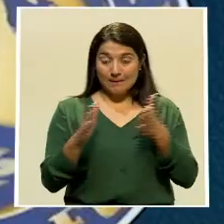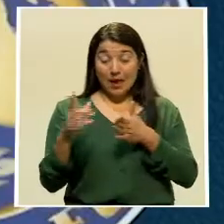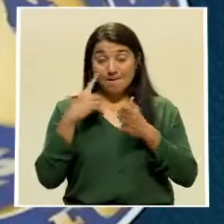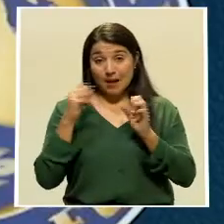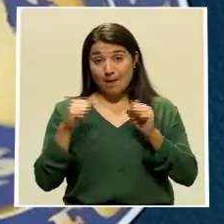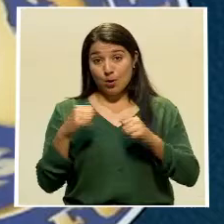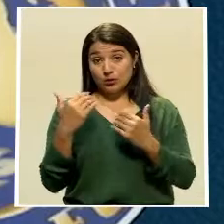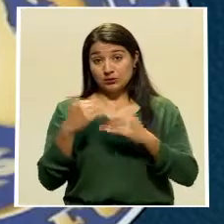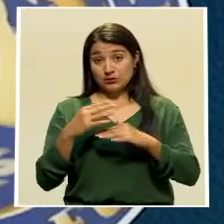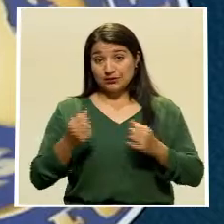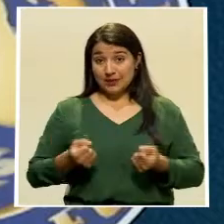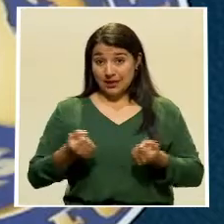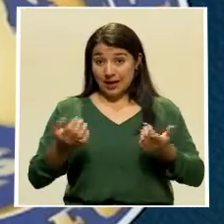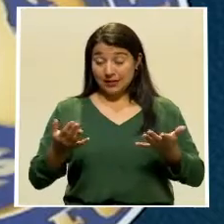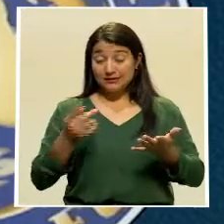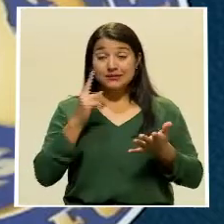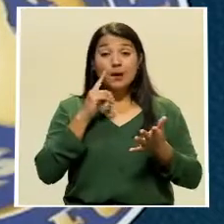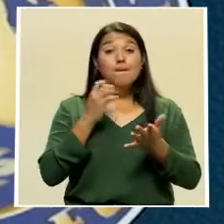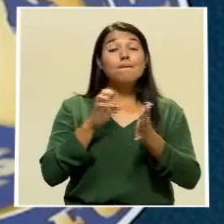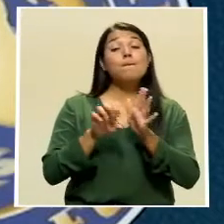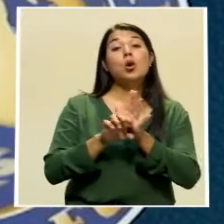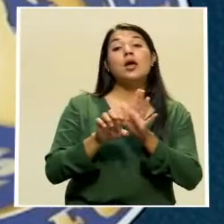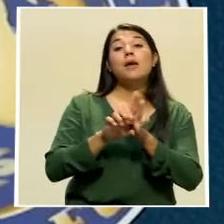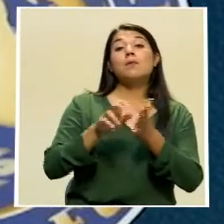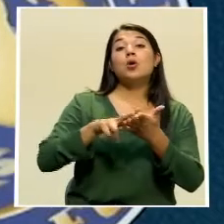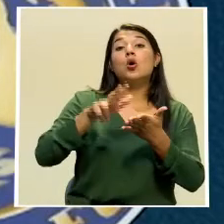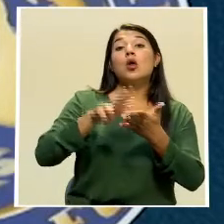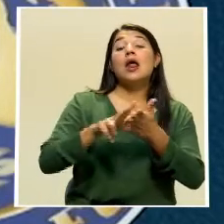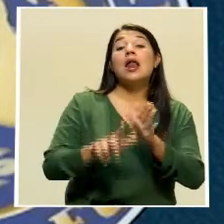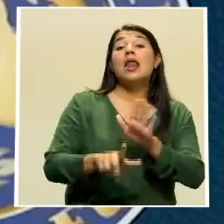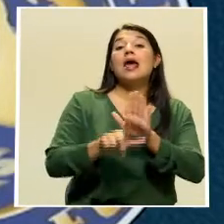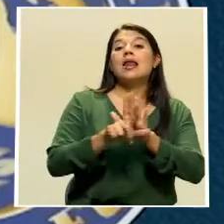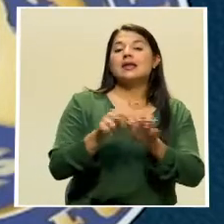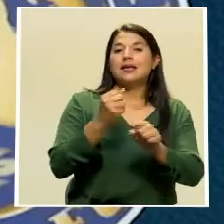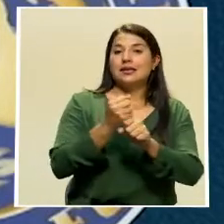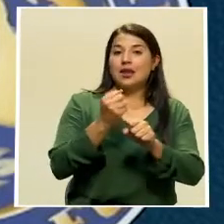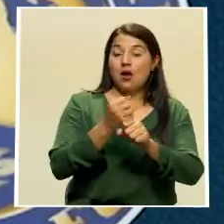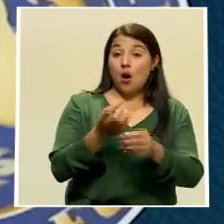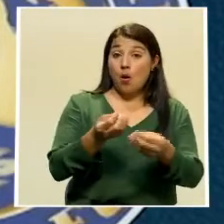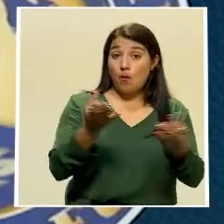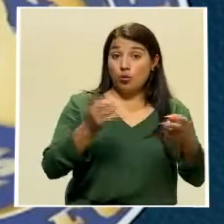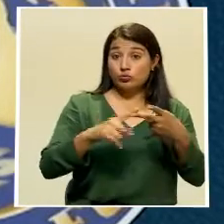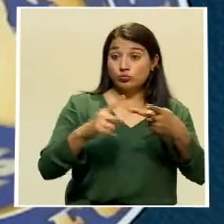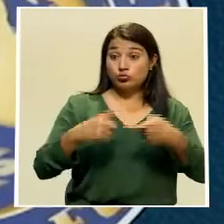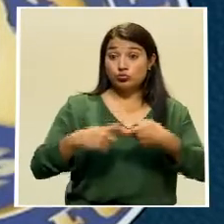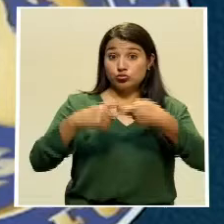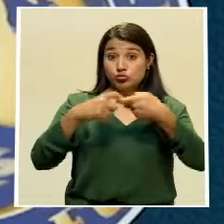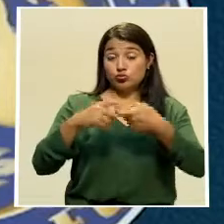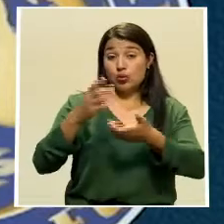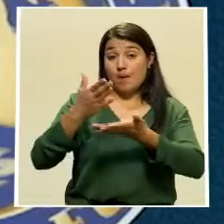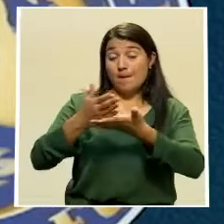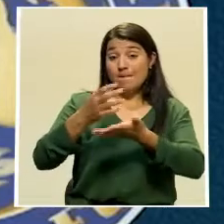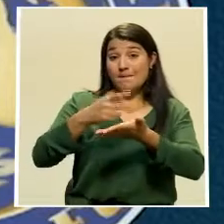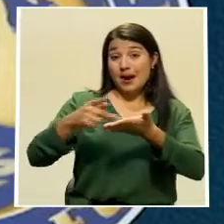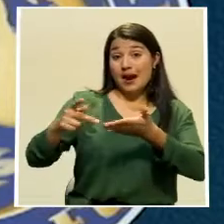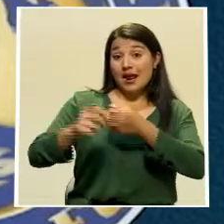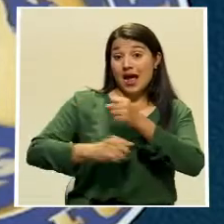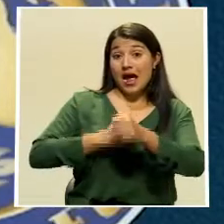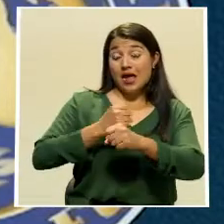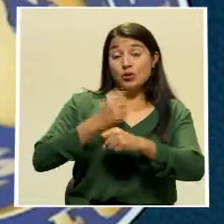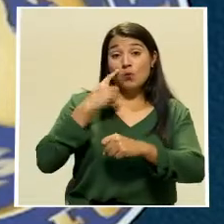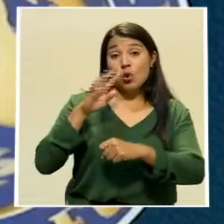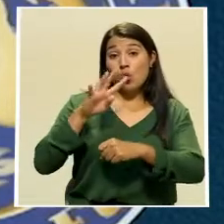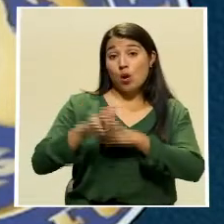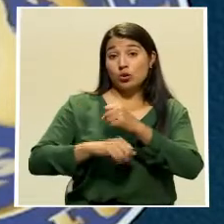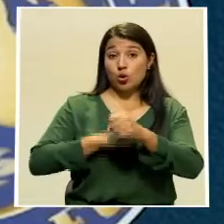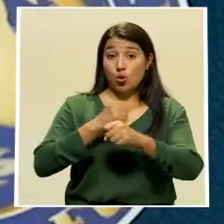este caso, se propone aprobar la reforma a la Ley de Empleo Público, la suspensión en el pago de anualidades por 4 años